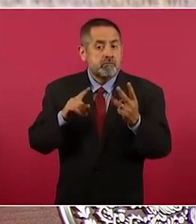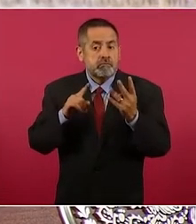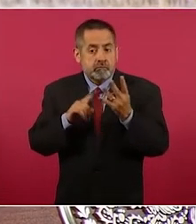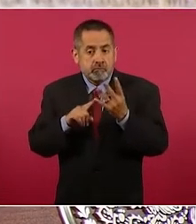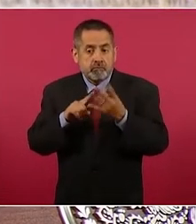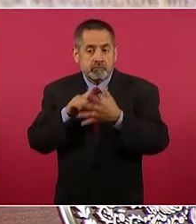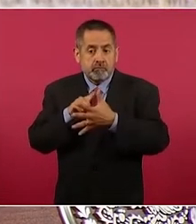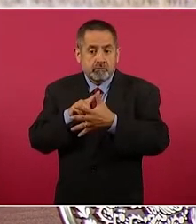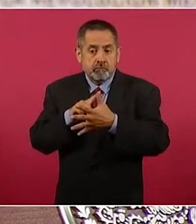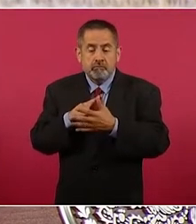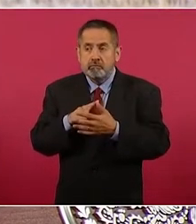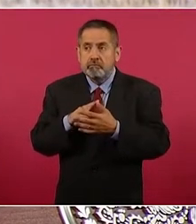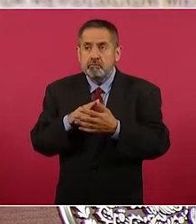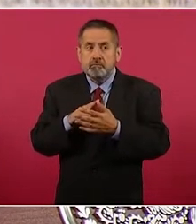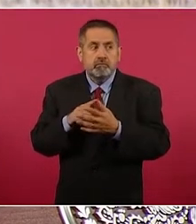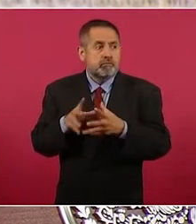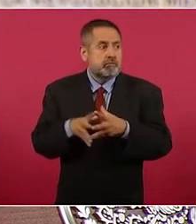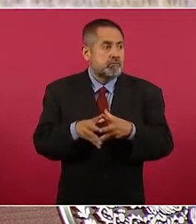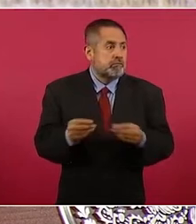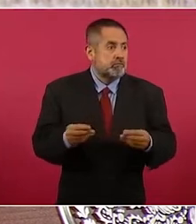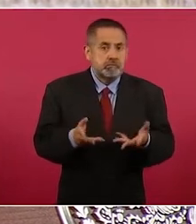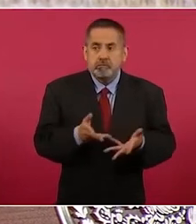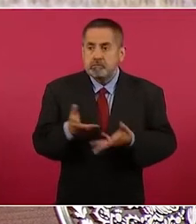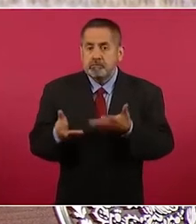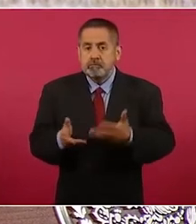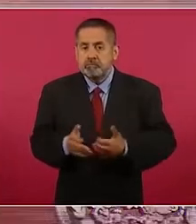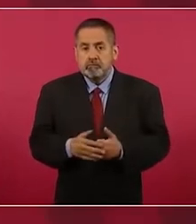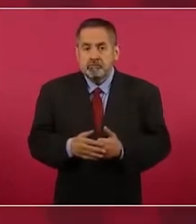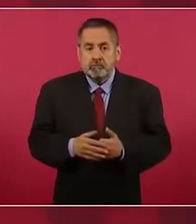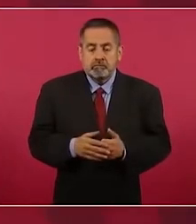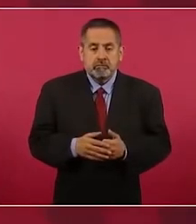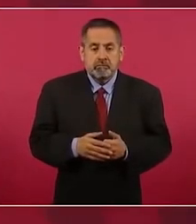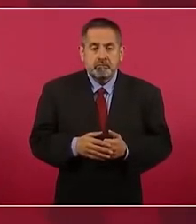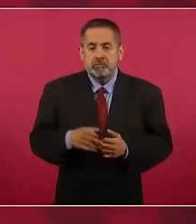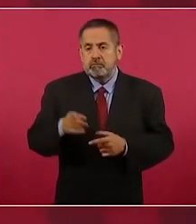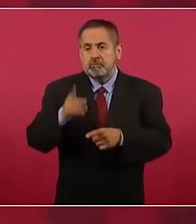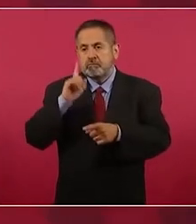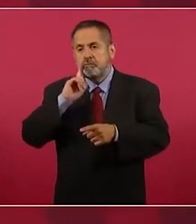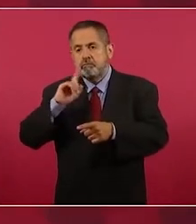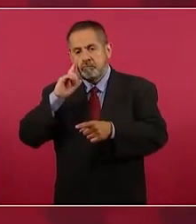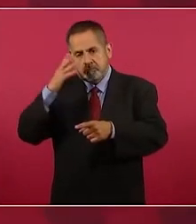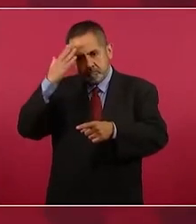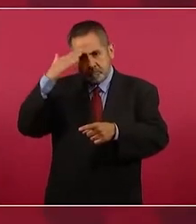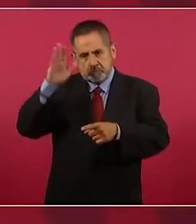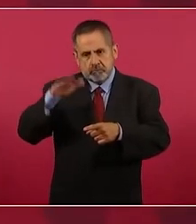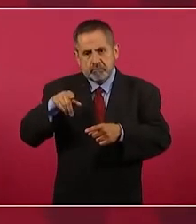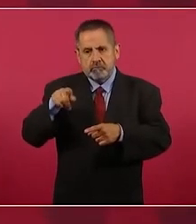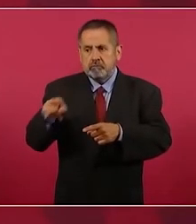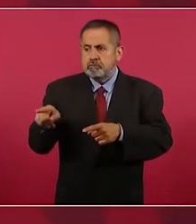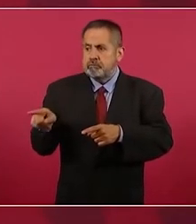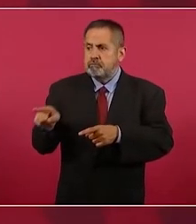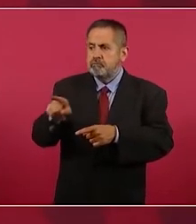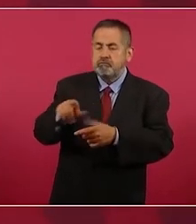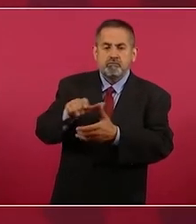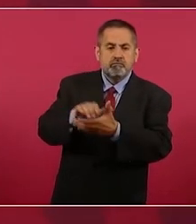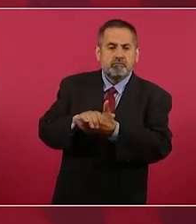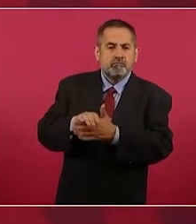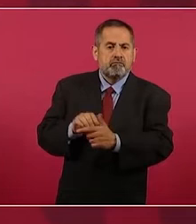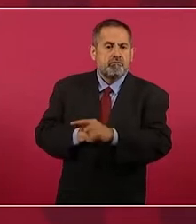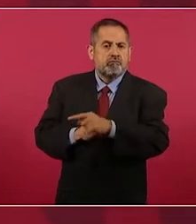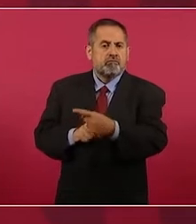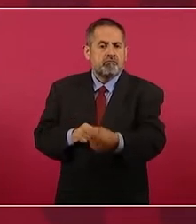desaparecidas, entre ellos una señora, la esposa de